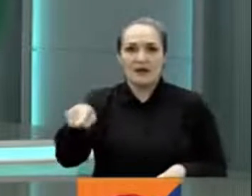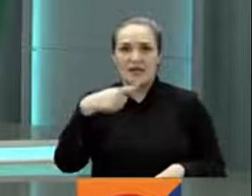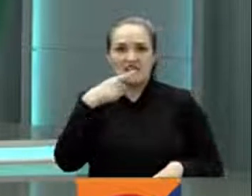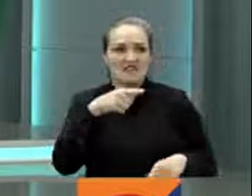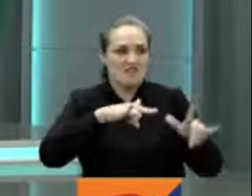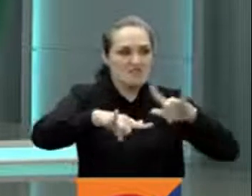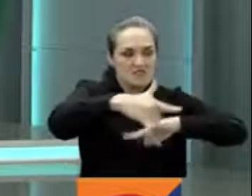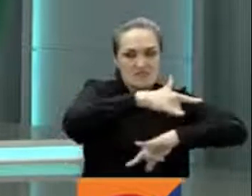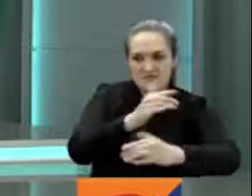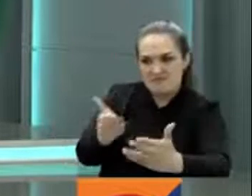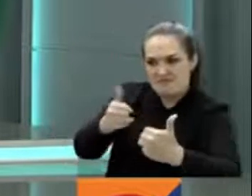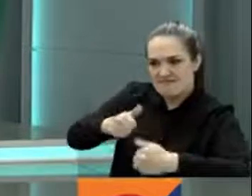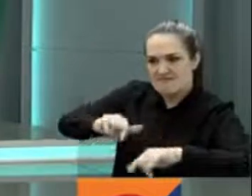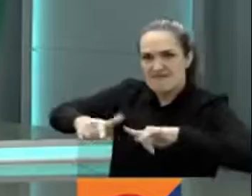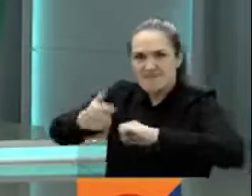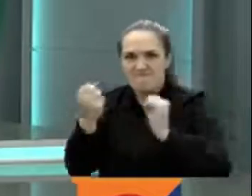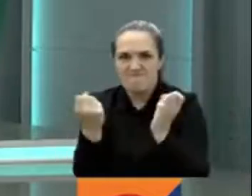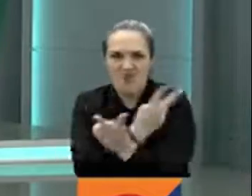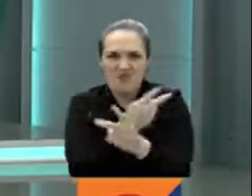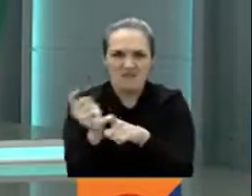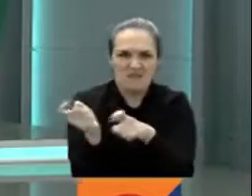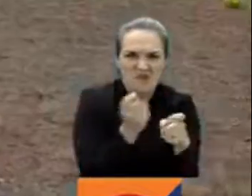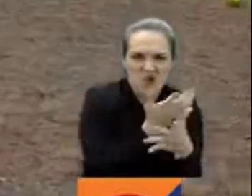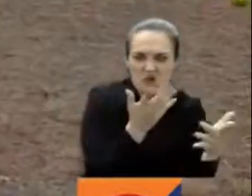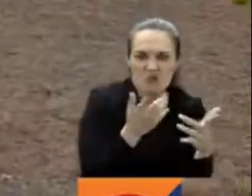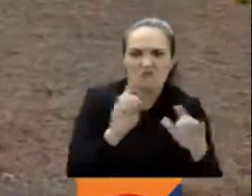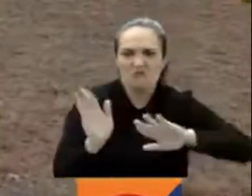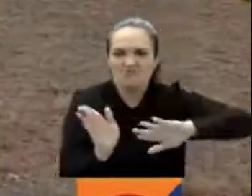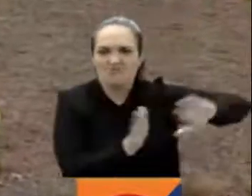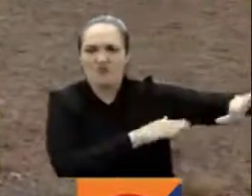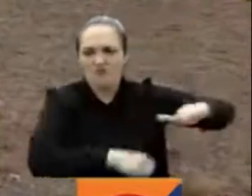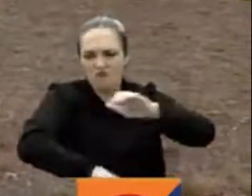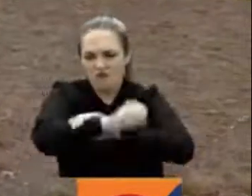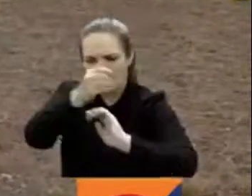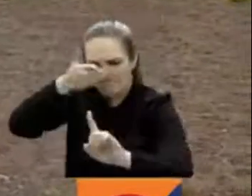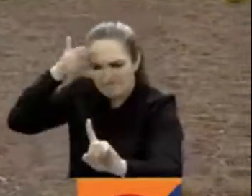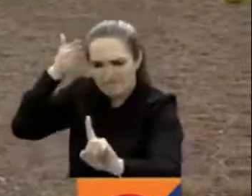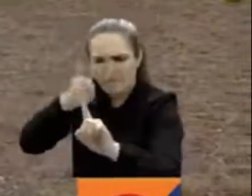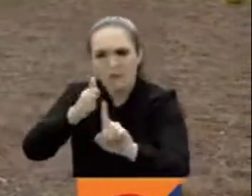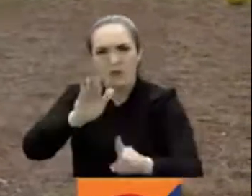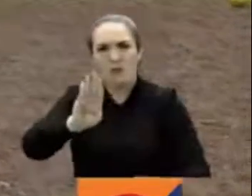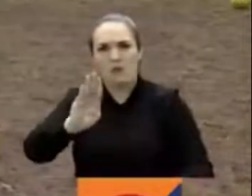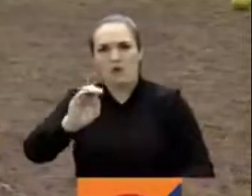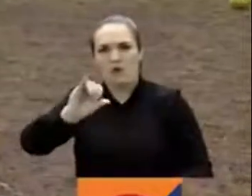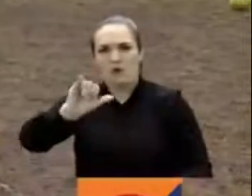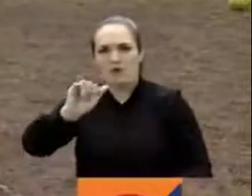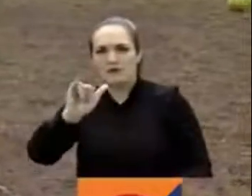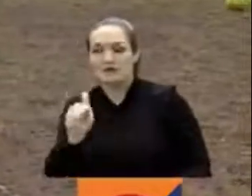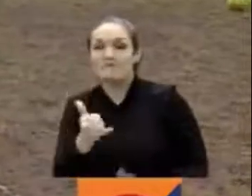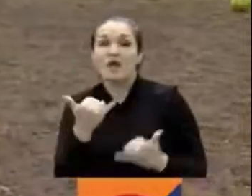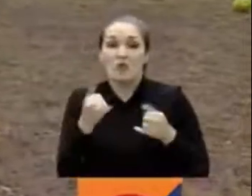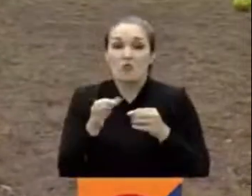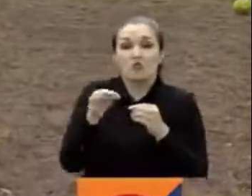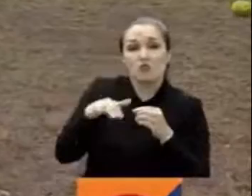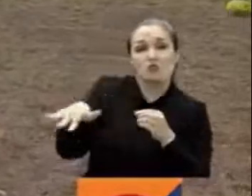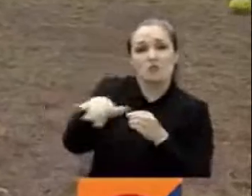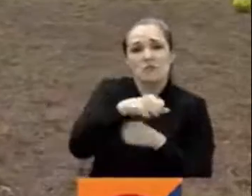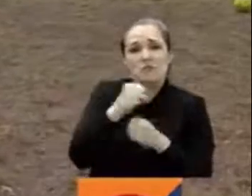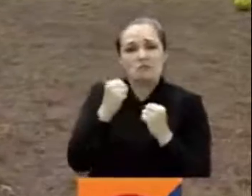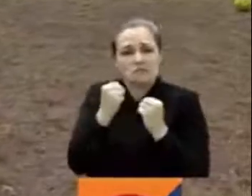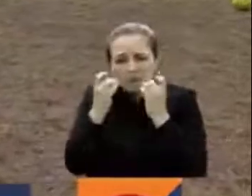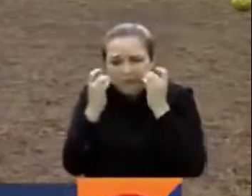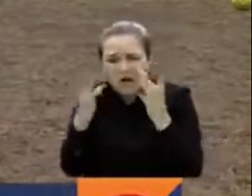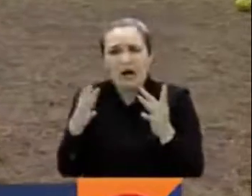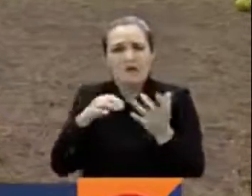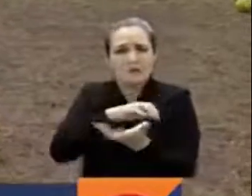forzado y otras formas de violencia en la región. Ante el panorama de recrudecimiento del conflicto armado en el municipio de Bojayá, que hacen que las